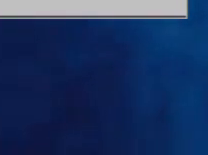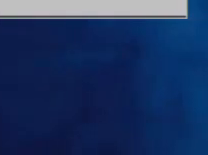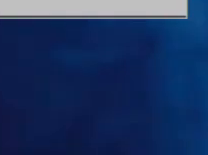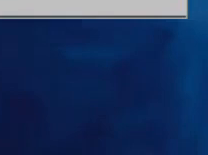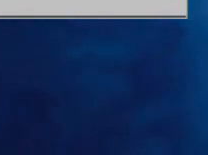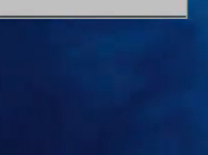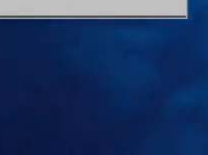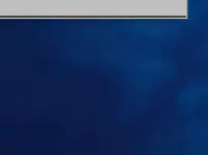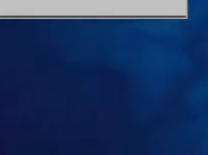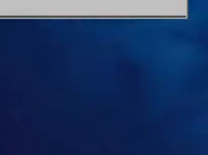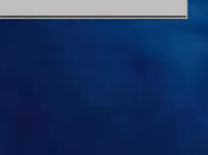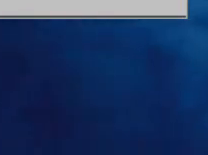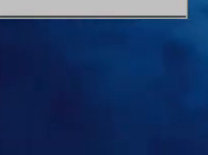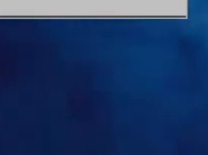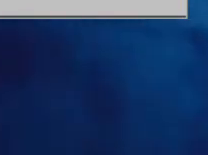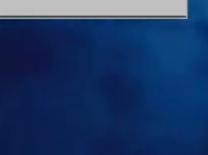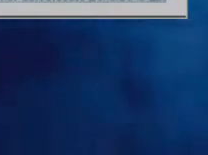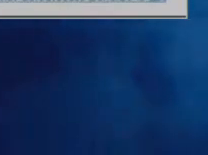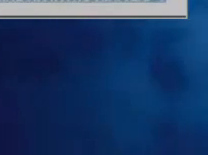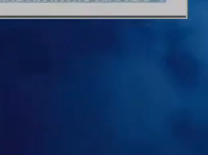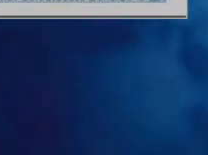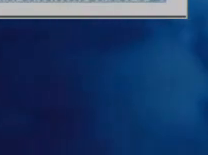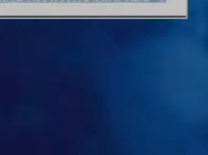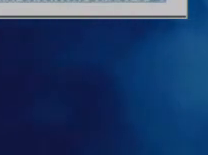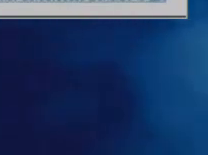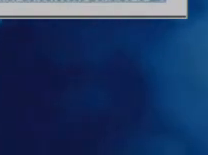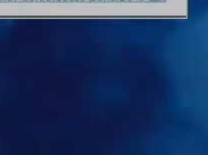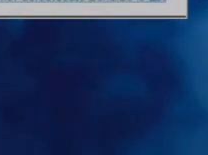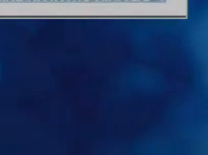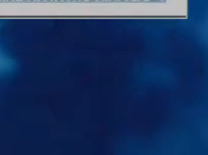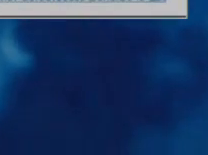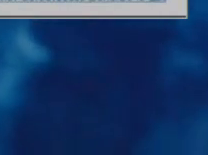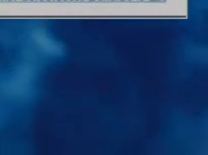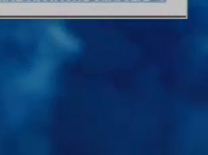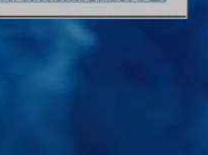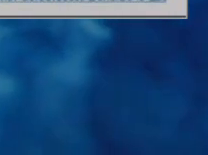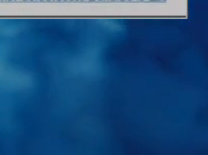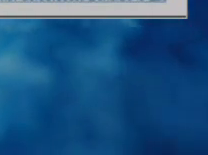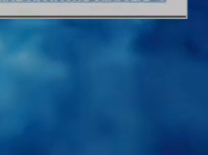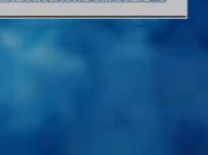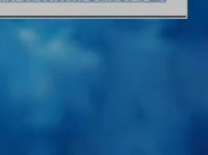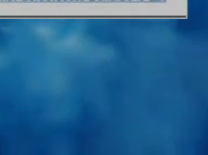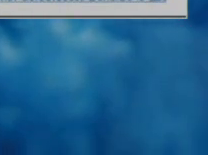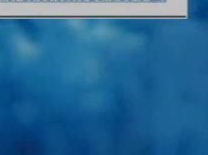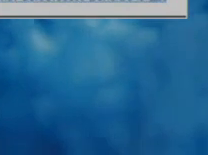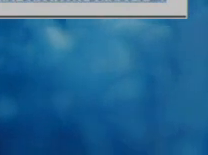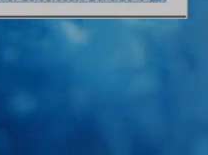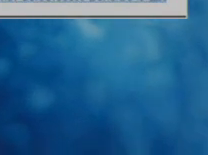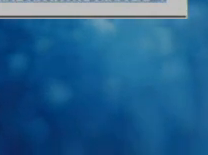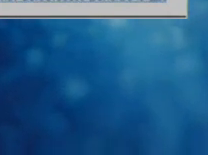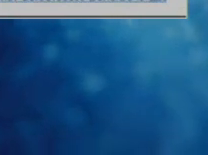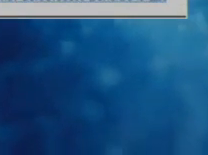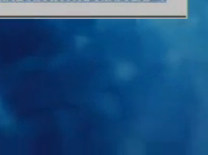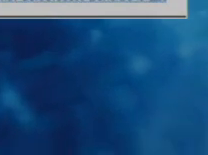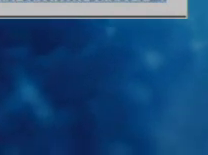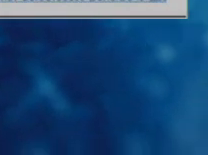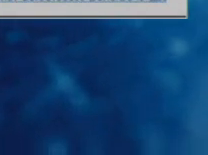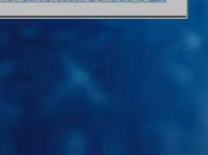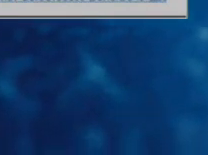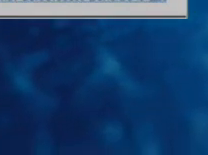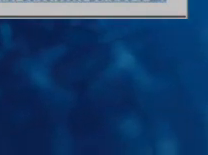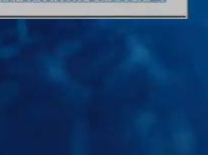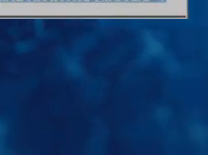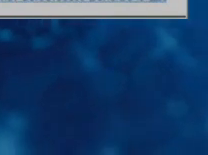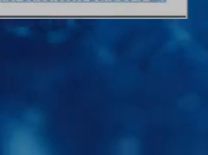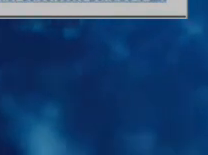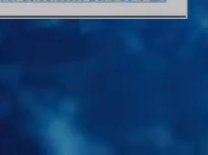en un caso donde una compañía de alta tecnología que estaba causando una